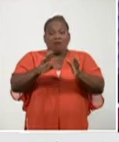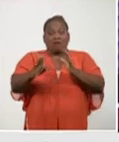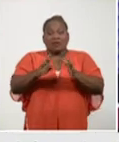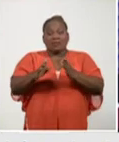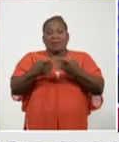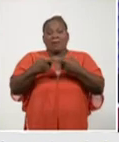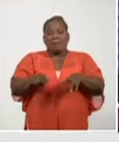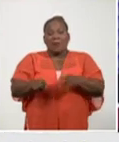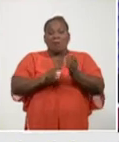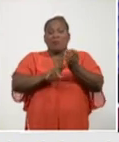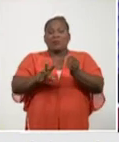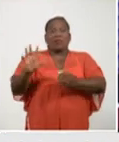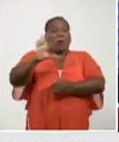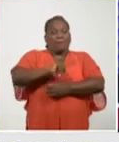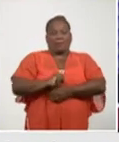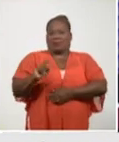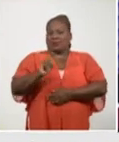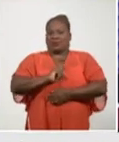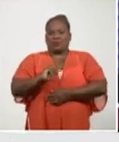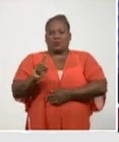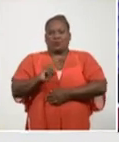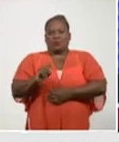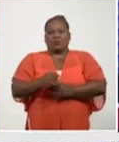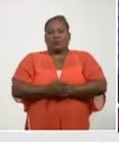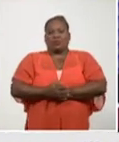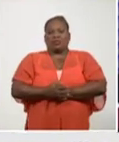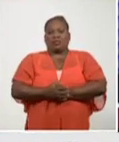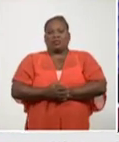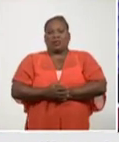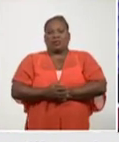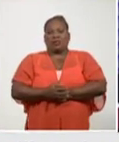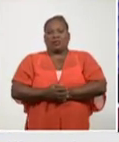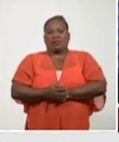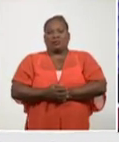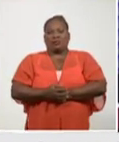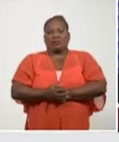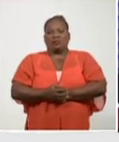ni la totalidad. Esta es la complejidad de